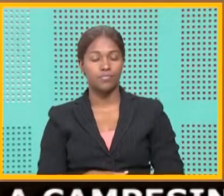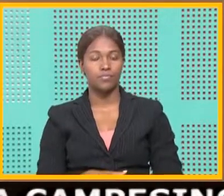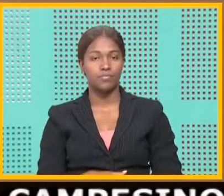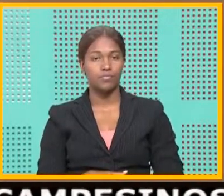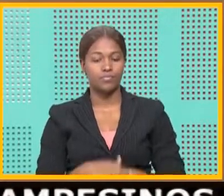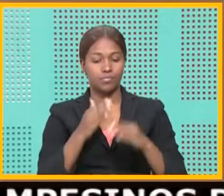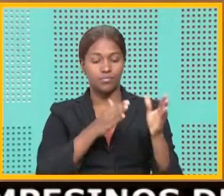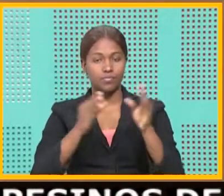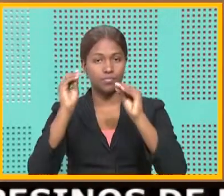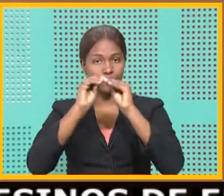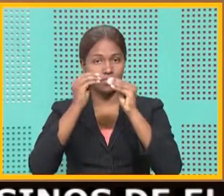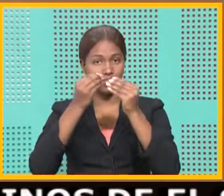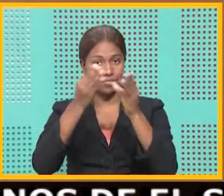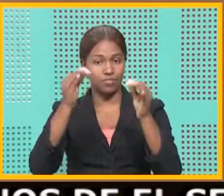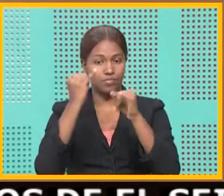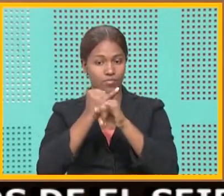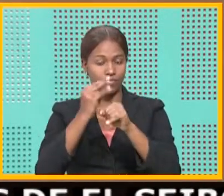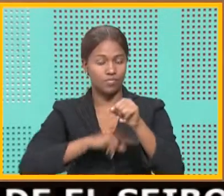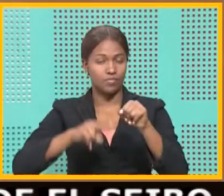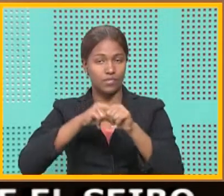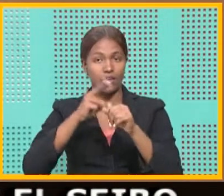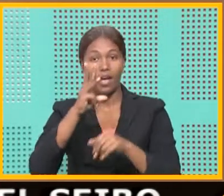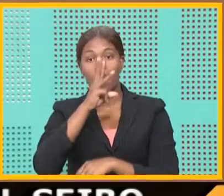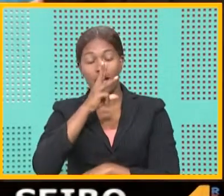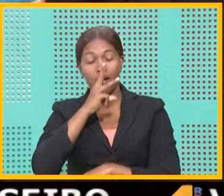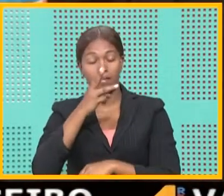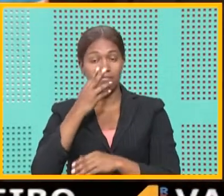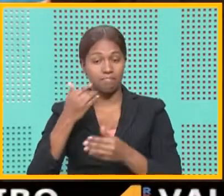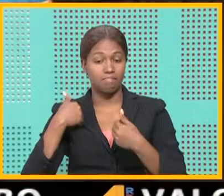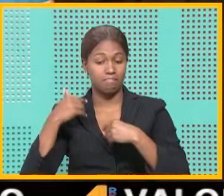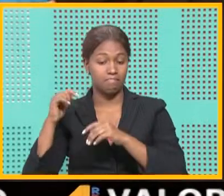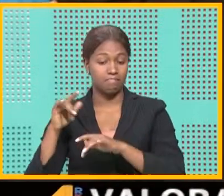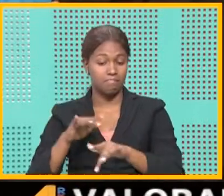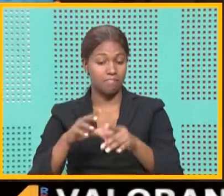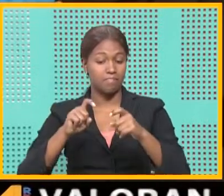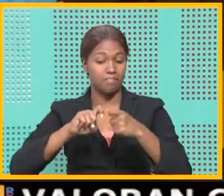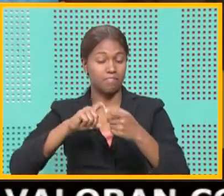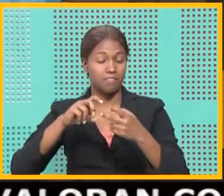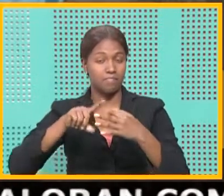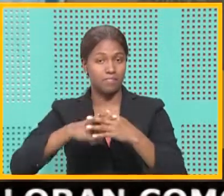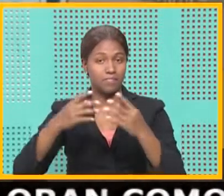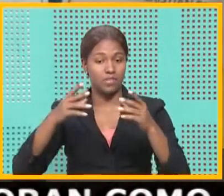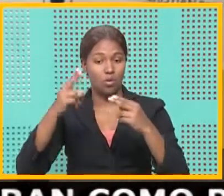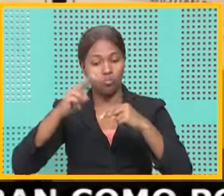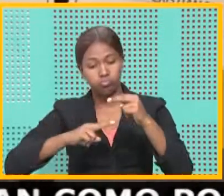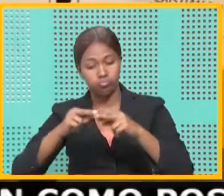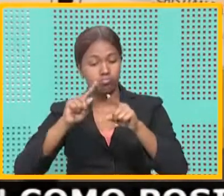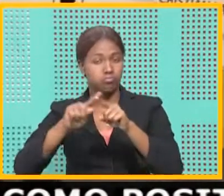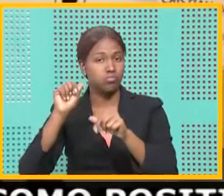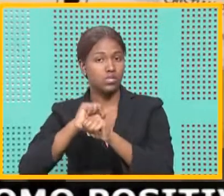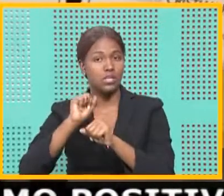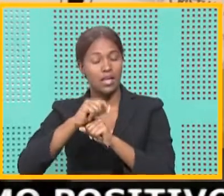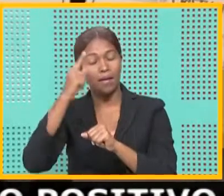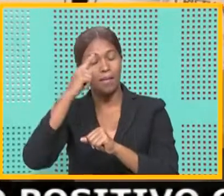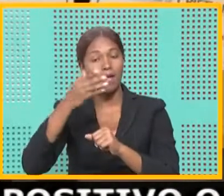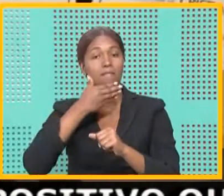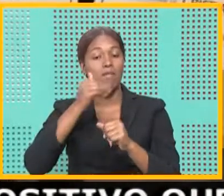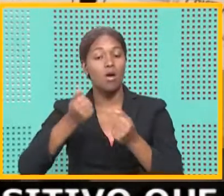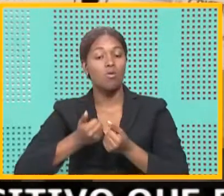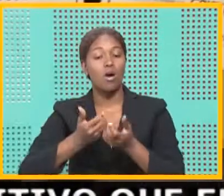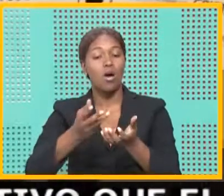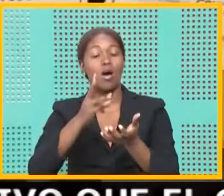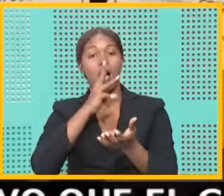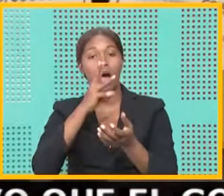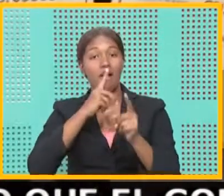En otra información, el Instituto Nacional de Aguas Potables y Alcantarillados inició la construcción de varias obras para mejorar el suministro del líquido